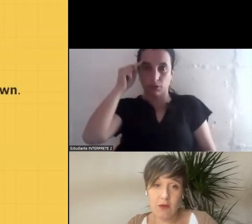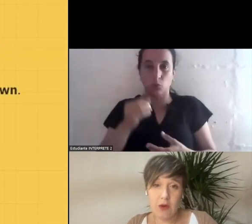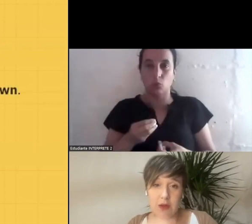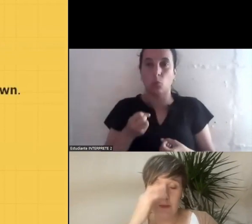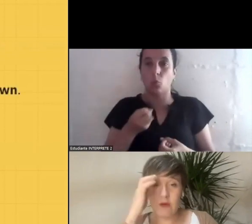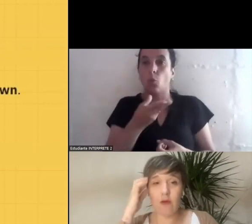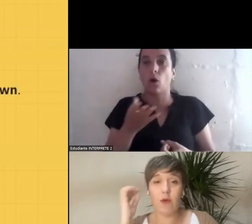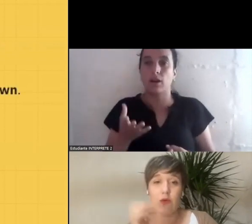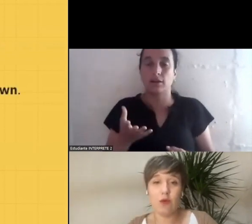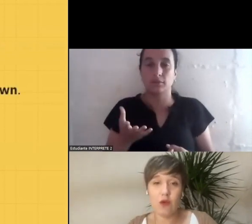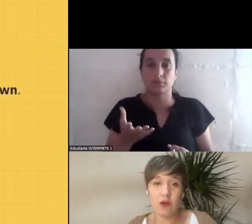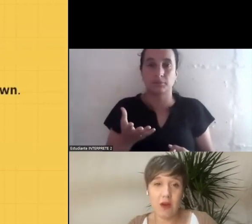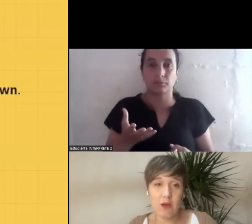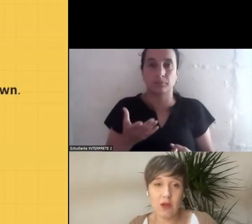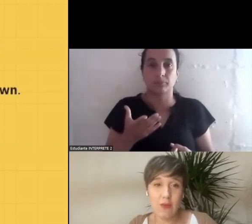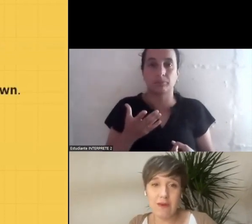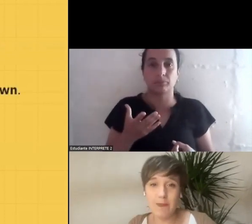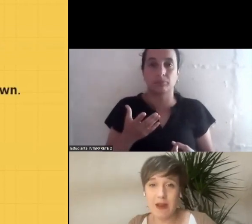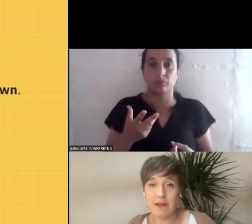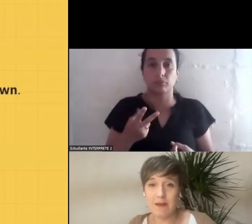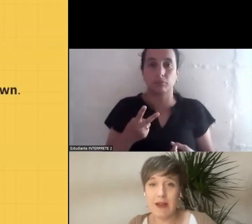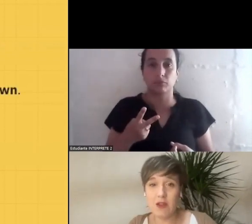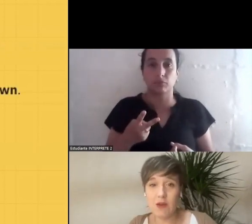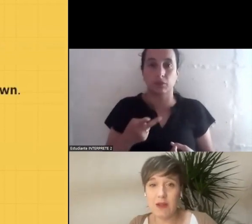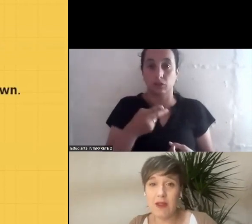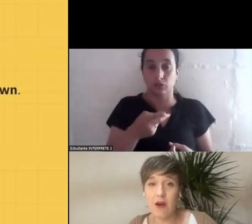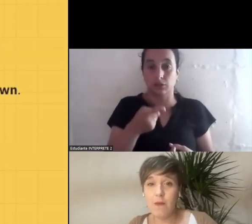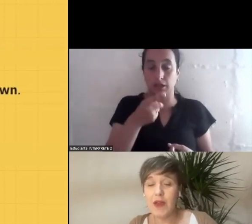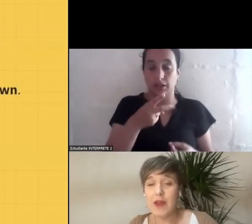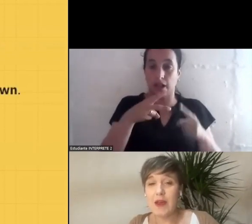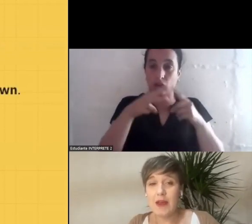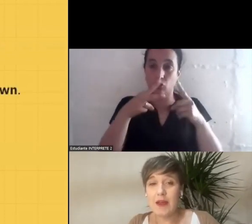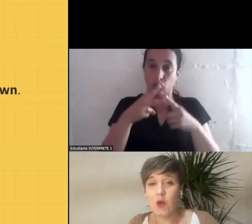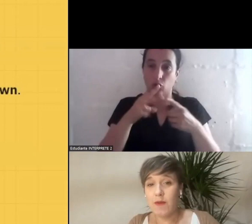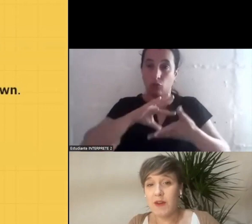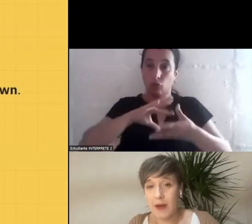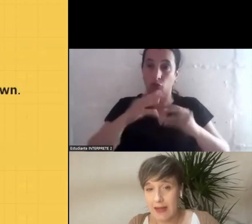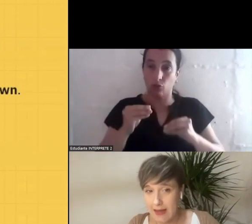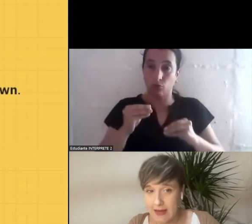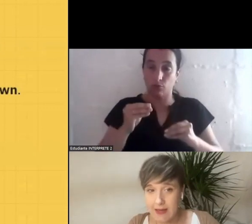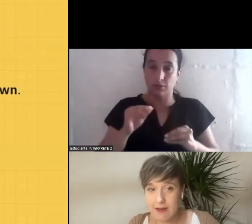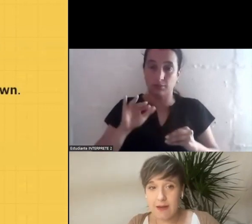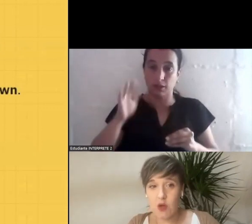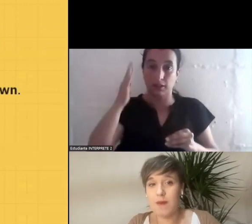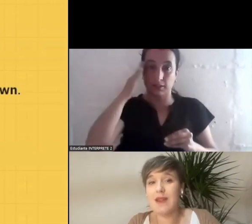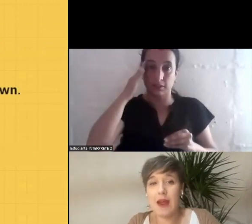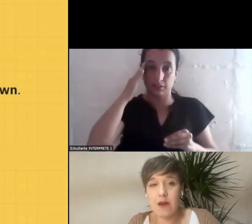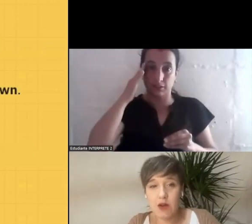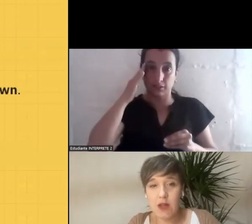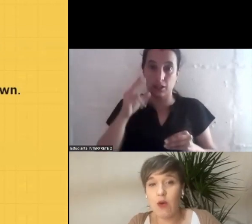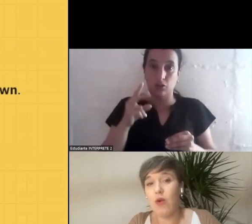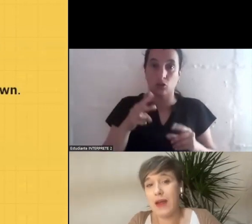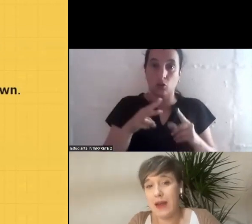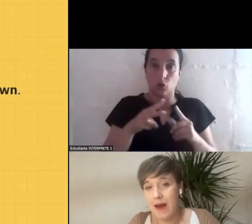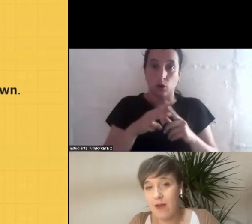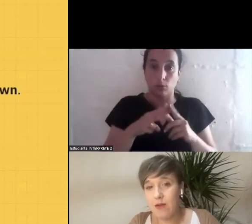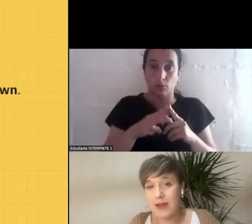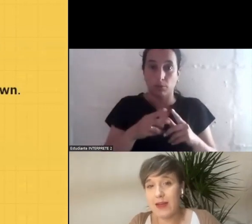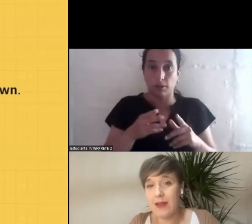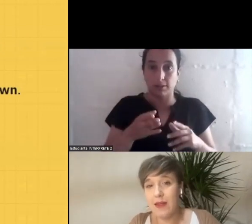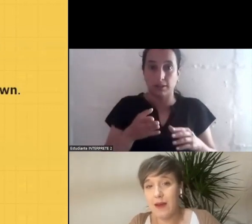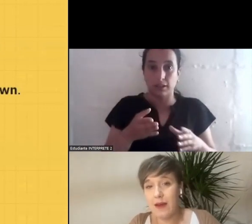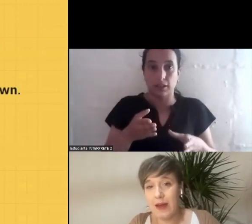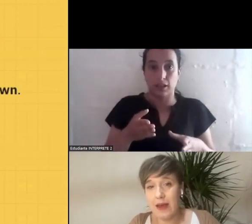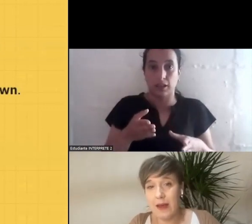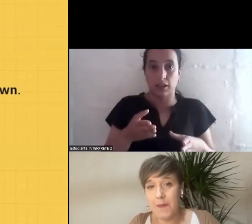Entonces, bueno, encontramos como 2 rangos de pruebas para determinar el síndrome de Down. Son pruebas prenatales, son pruebas de diagnóstico o de cribado